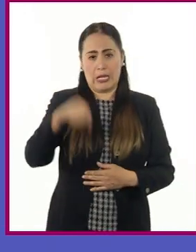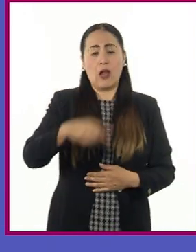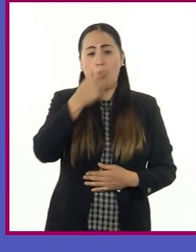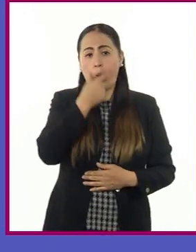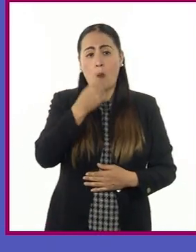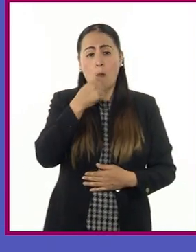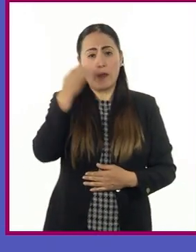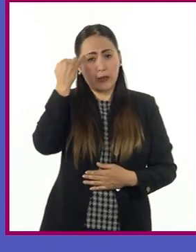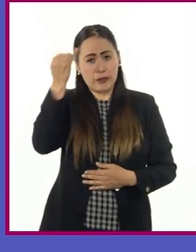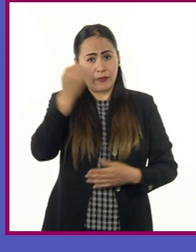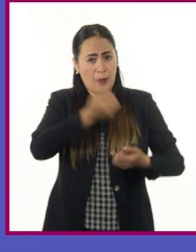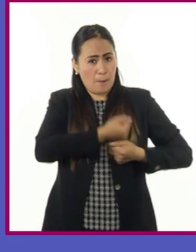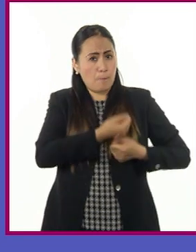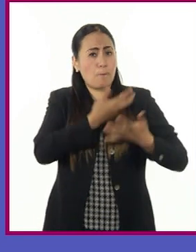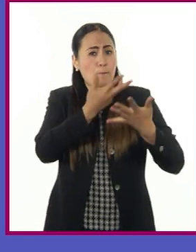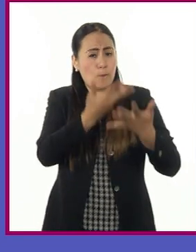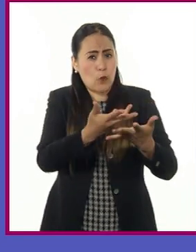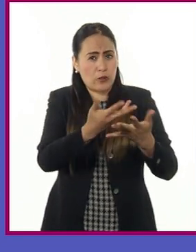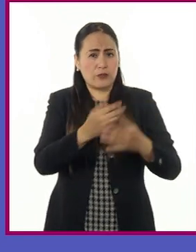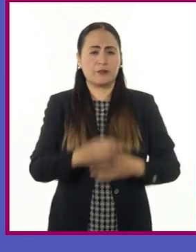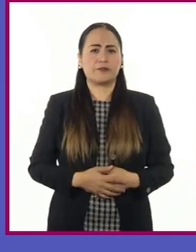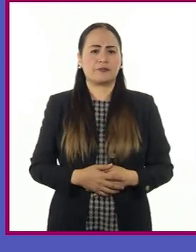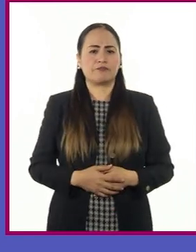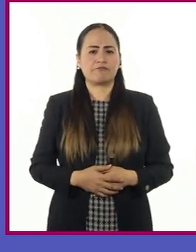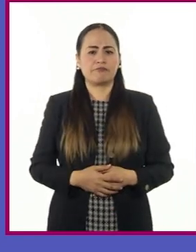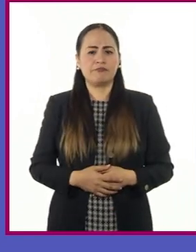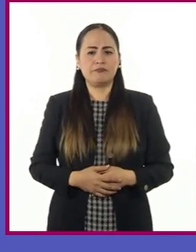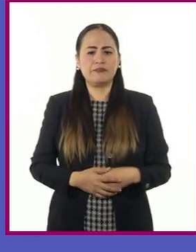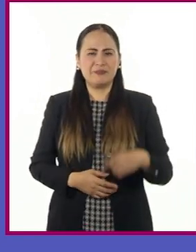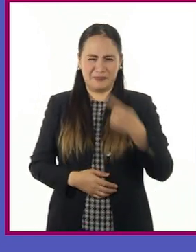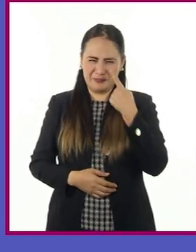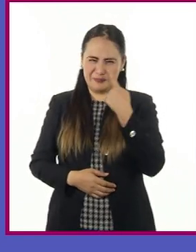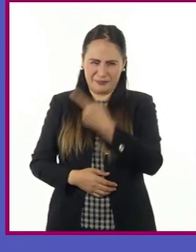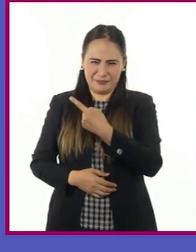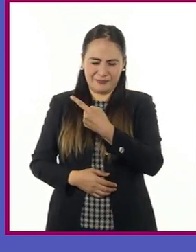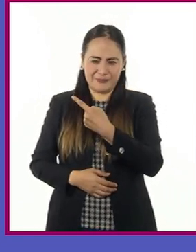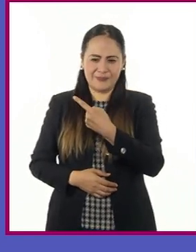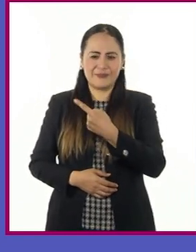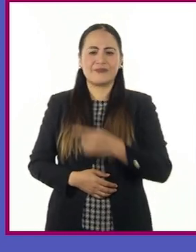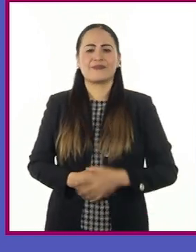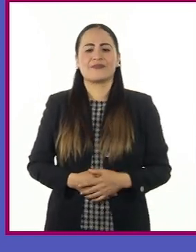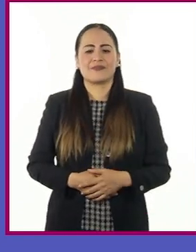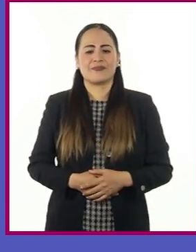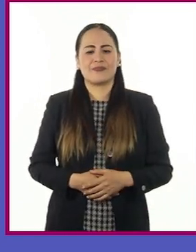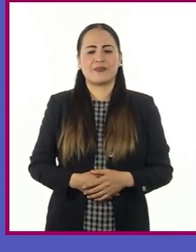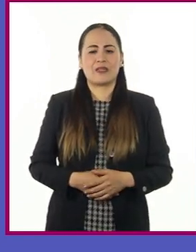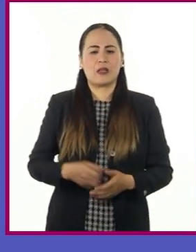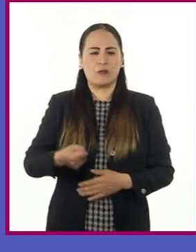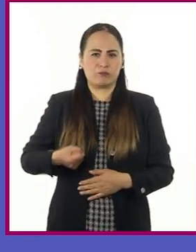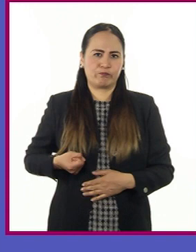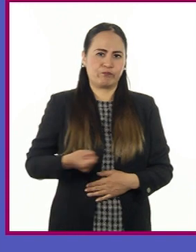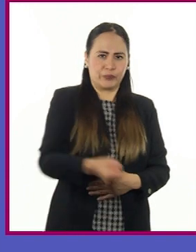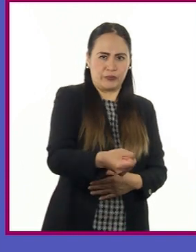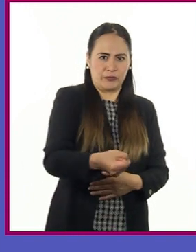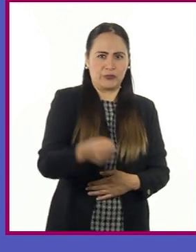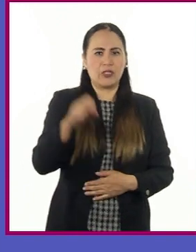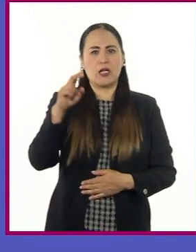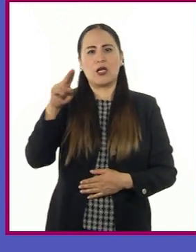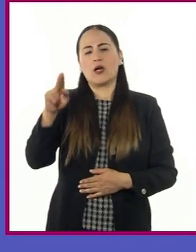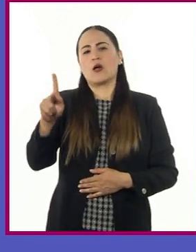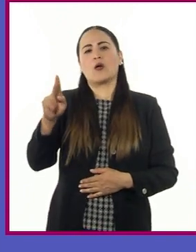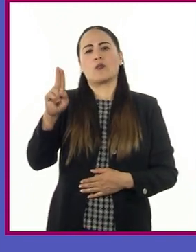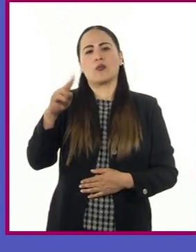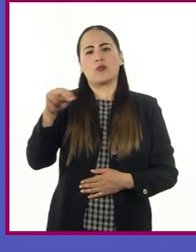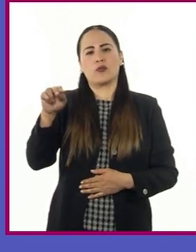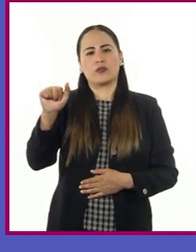1871-1945, poeta mexicano, y como se habrán imaginado, se llama El Puñal, y dice: